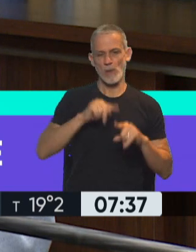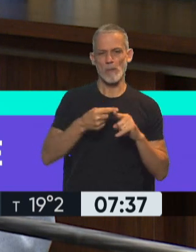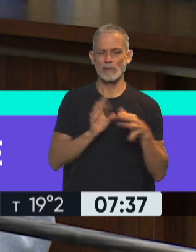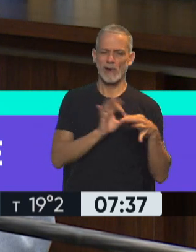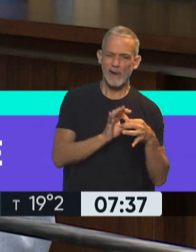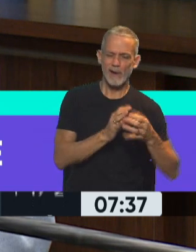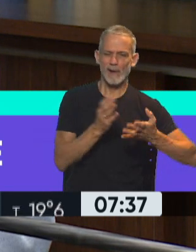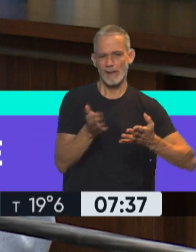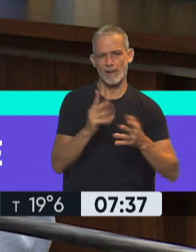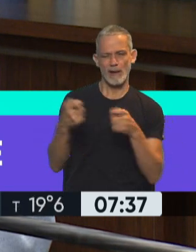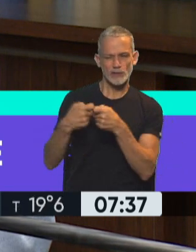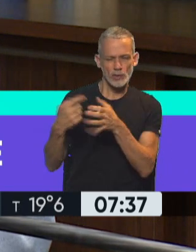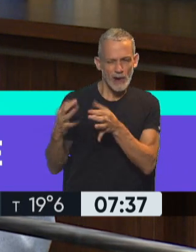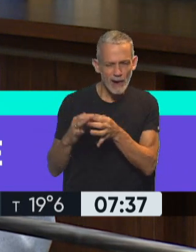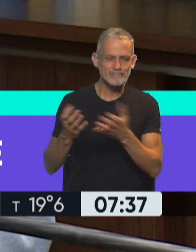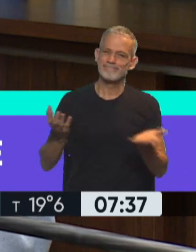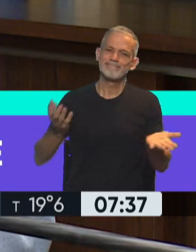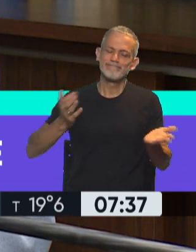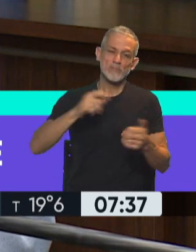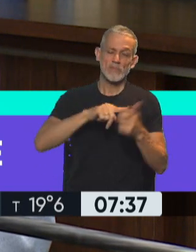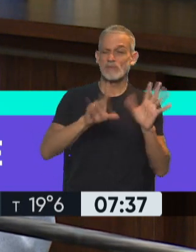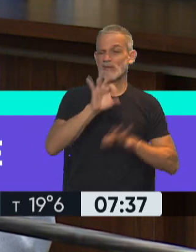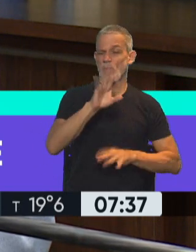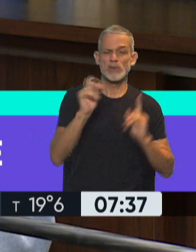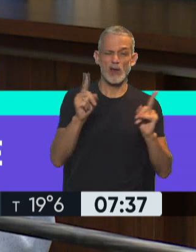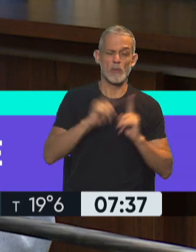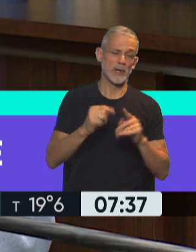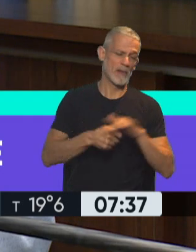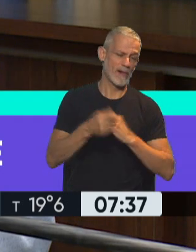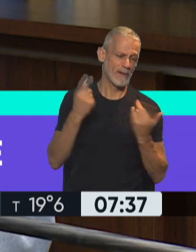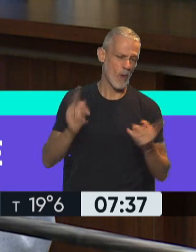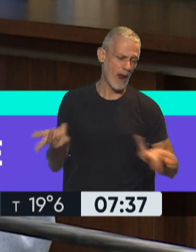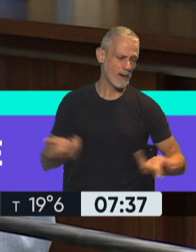las corporaciones políticas aunque tenga 50 es lo mismo